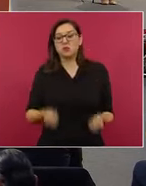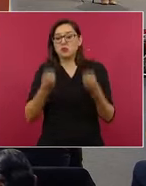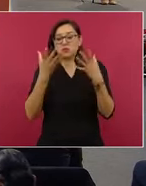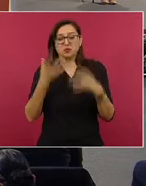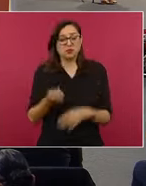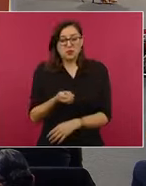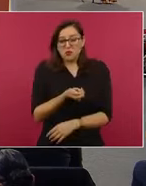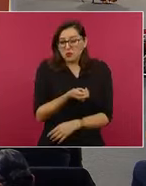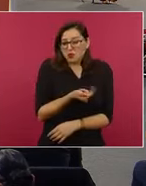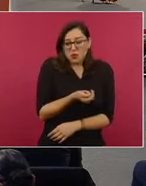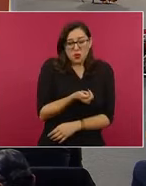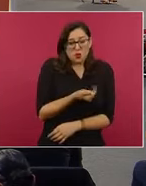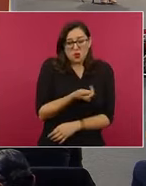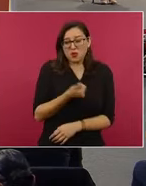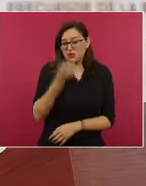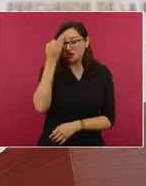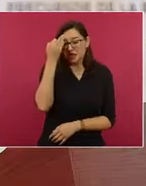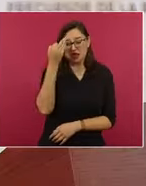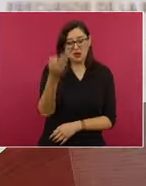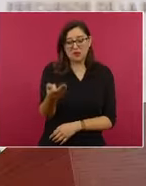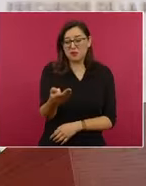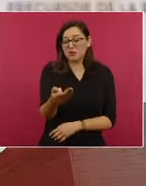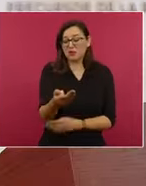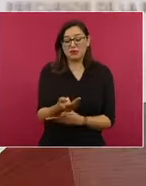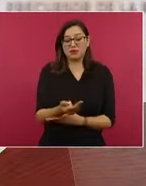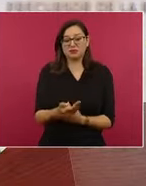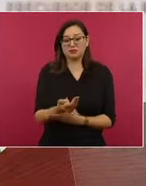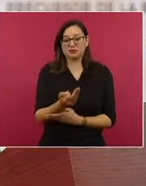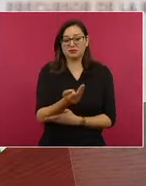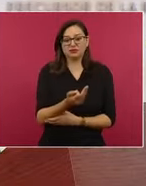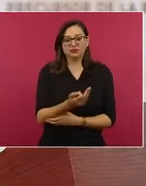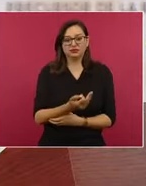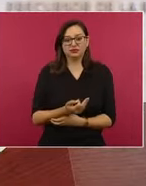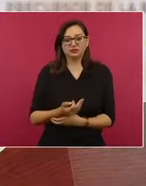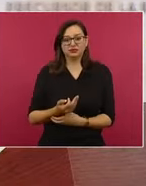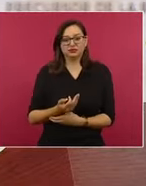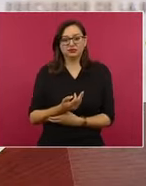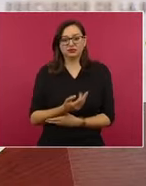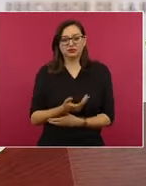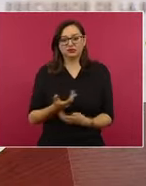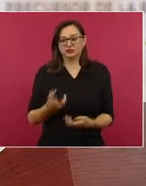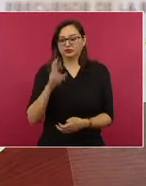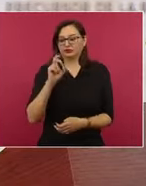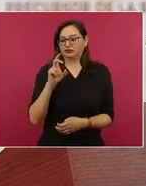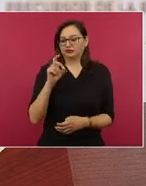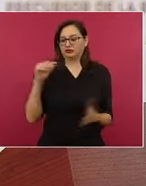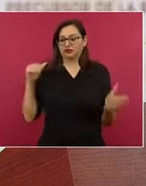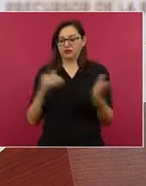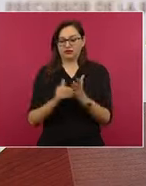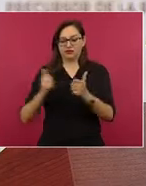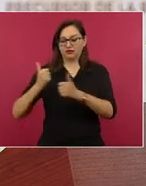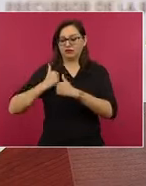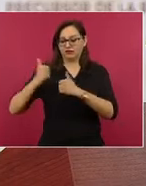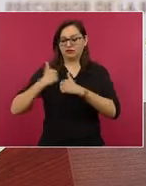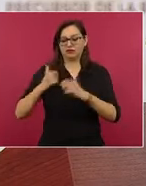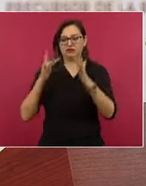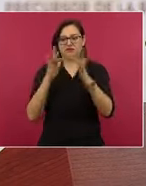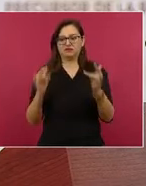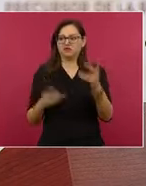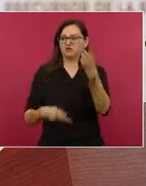años? A pesar de que utilizaron 30,000 soldados franceses,